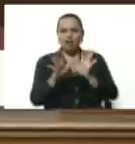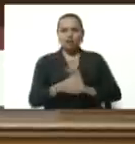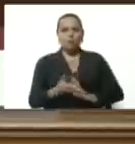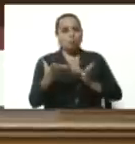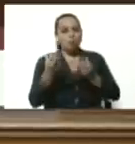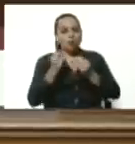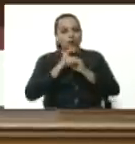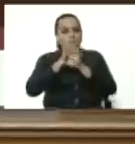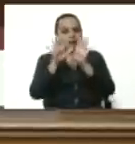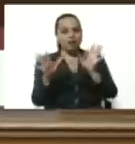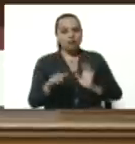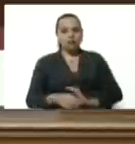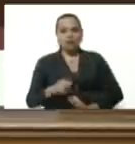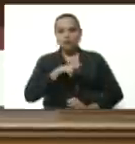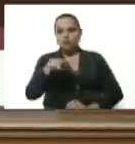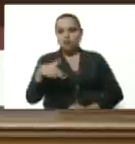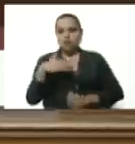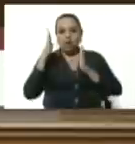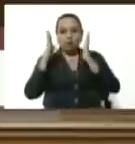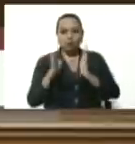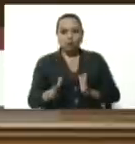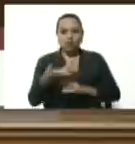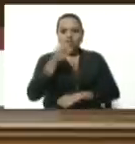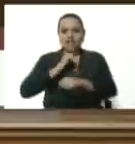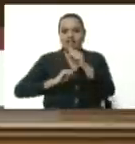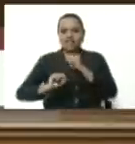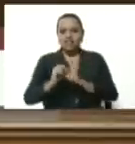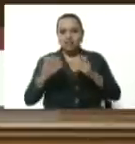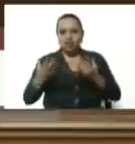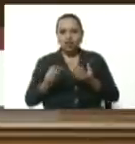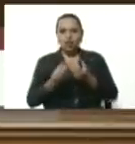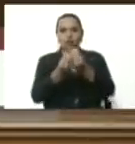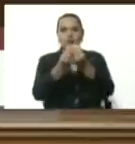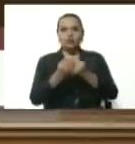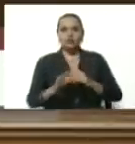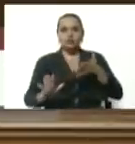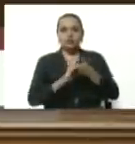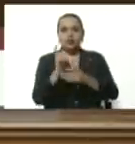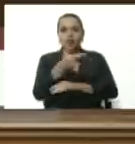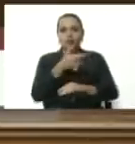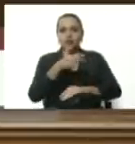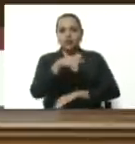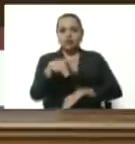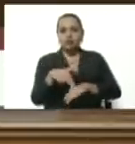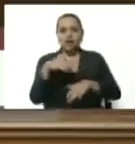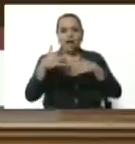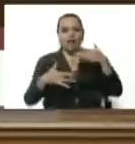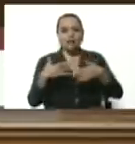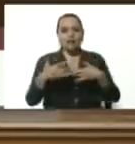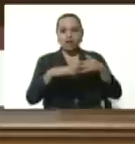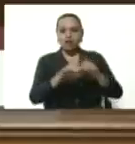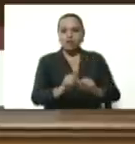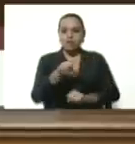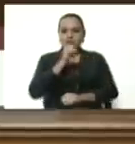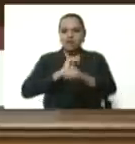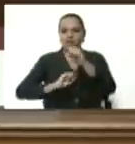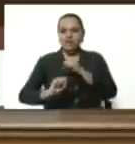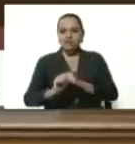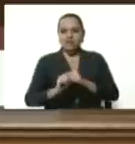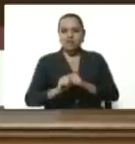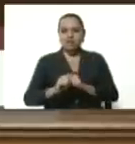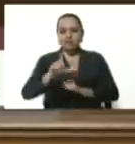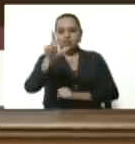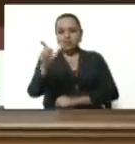claro, nuestra posición de defensa y de acompañamiento pues al gobierno nacional en las acciones que tome para la defensa del